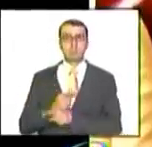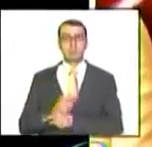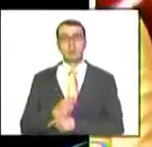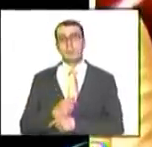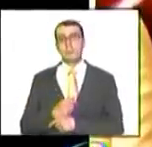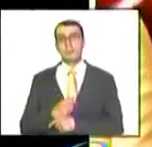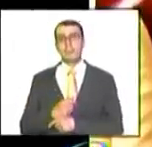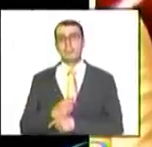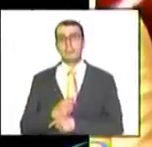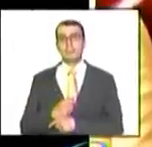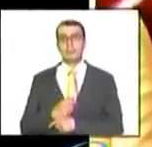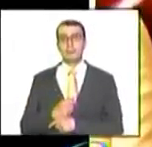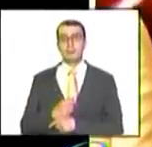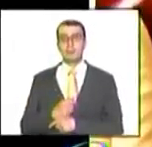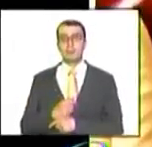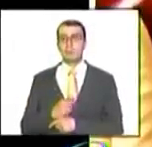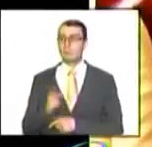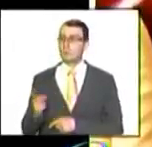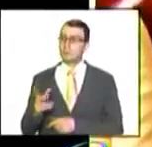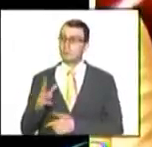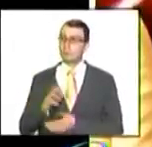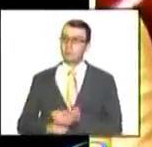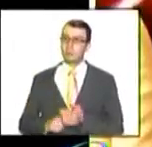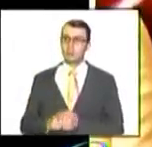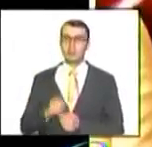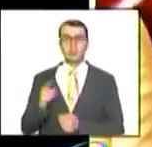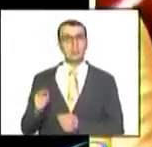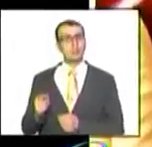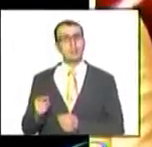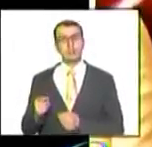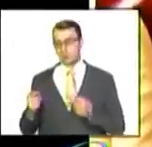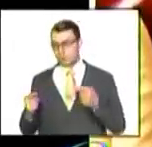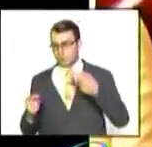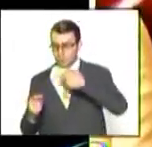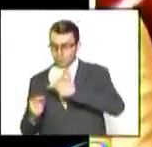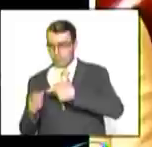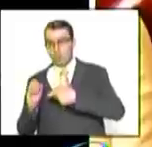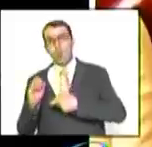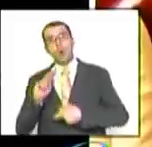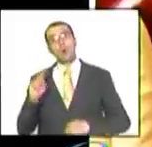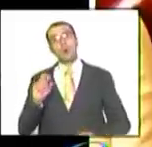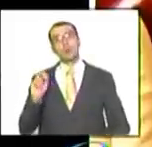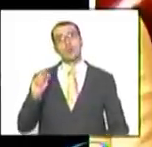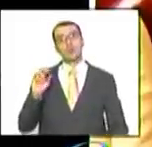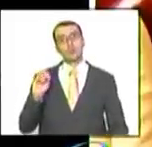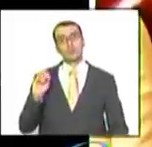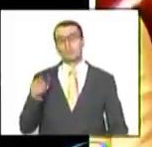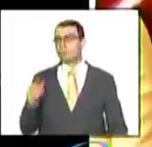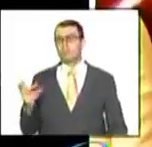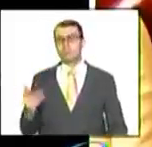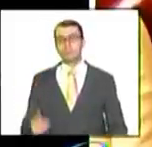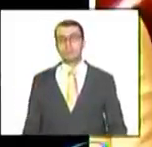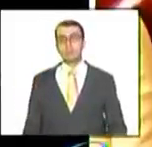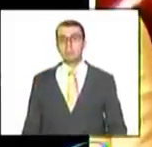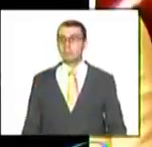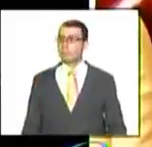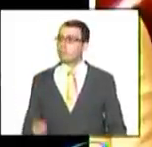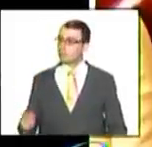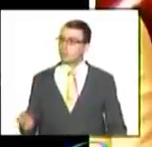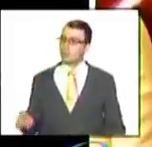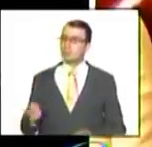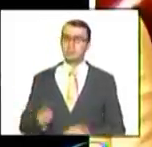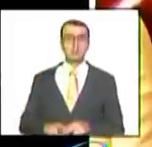aquí ya se está retirando, se le mezcla el ozono. El ozono. ¿Cómo se debe mezclar el ozono? La